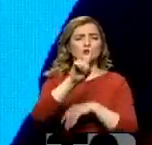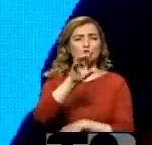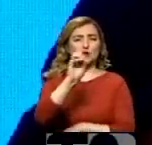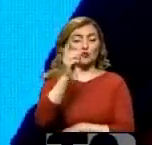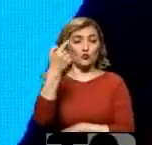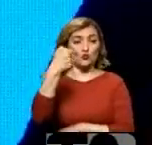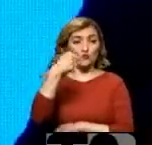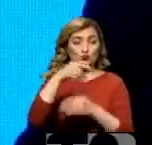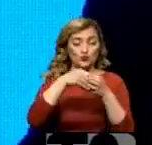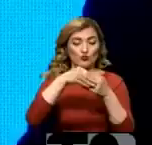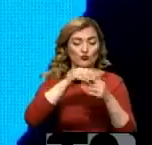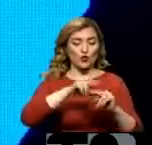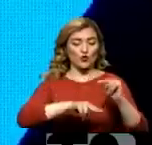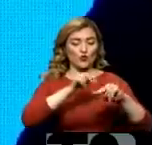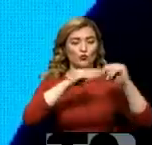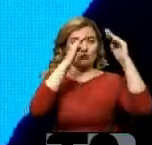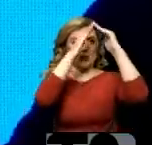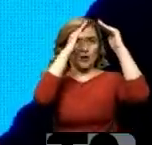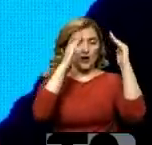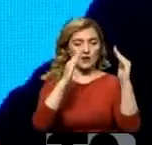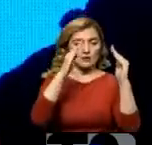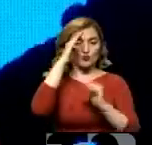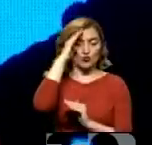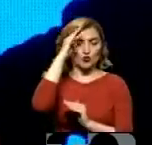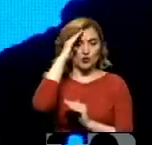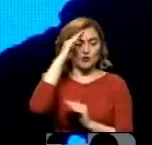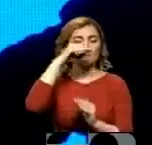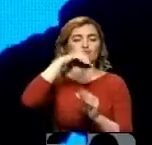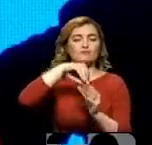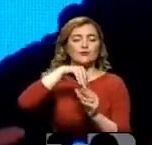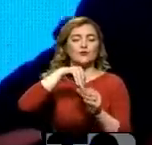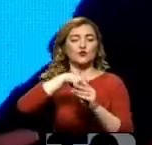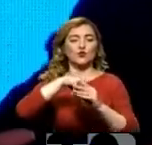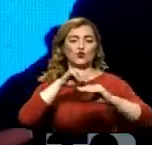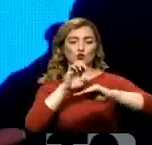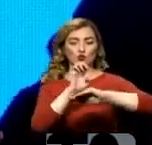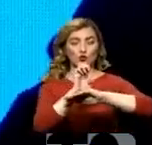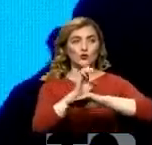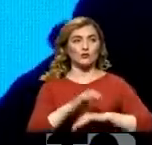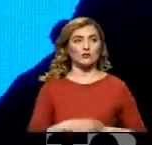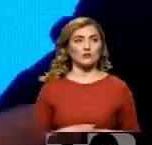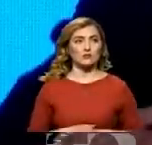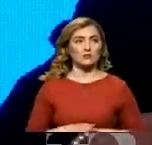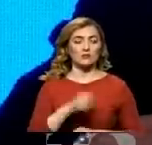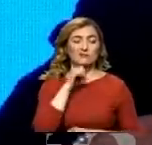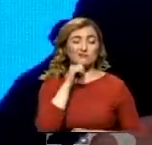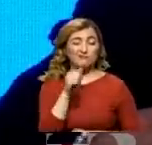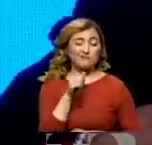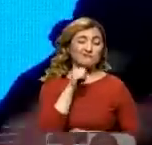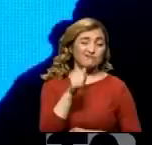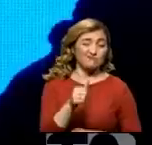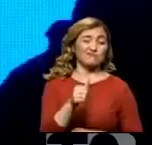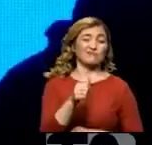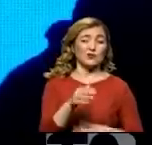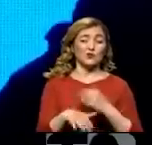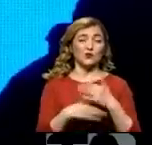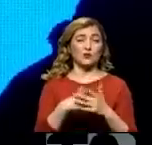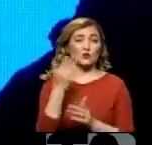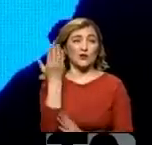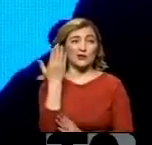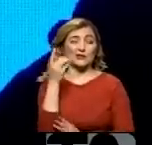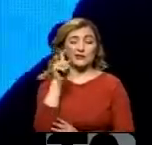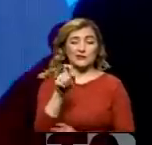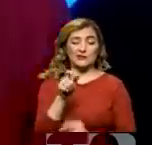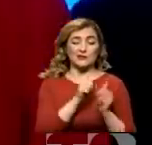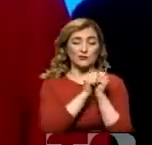$100,000,000 para la construcción de UPCs y VCs en el país. Pero no vamos a tener suficientes para las expectativas que tienen todos los alcaldes que aquí